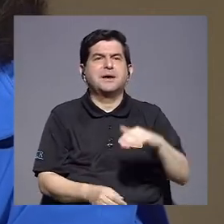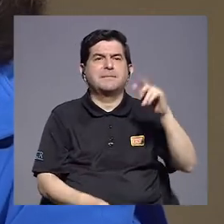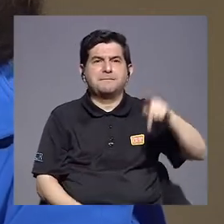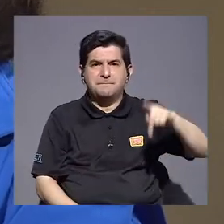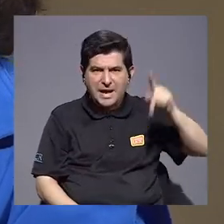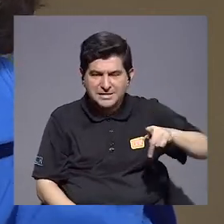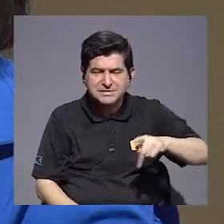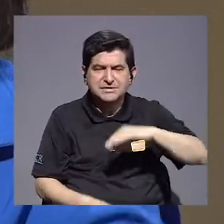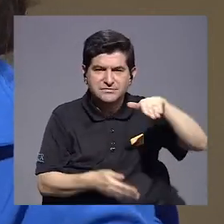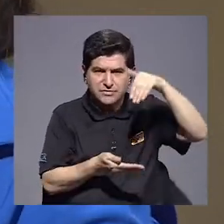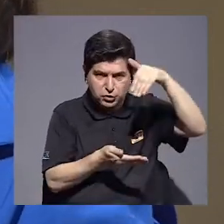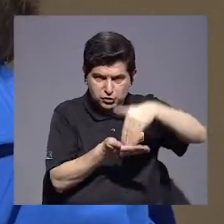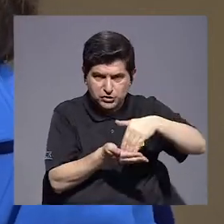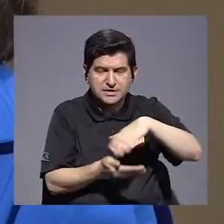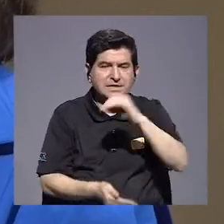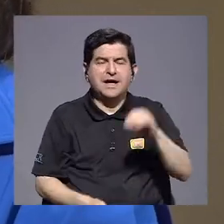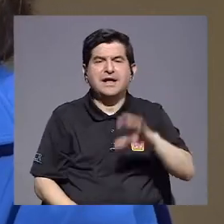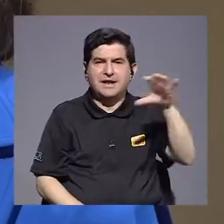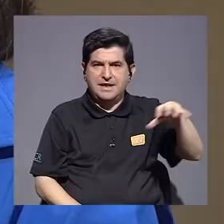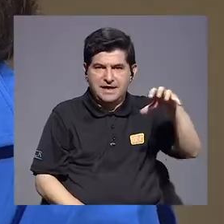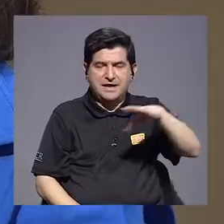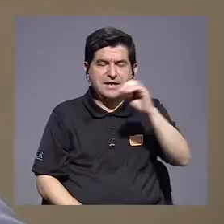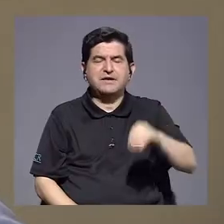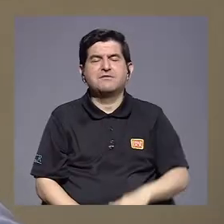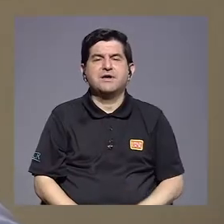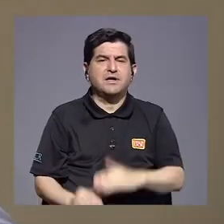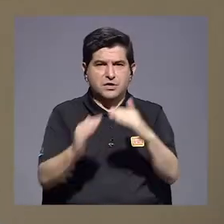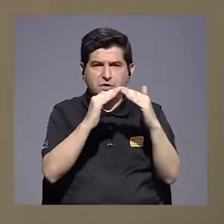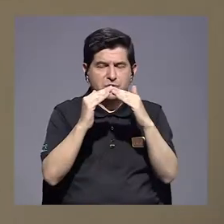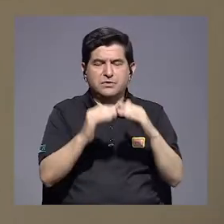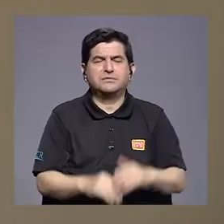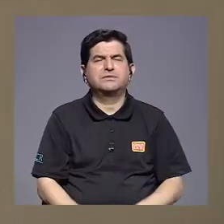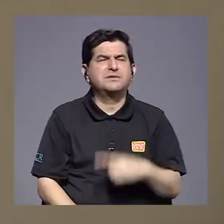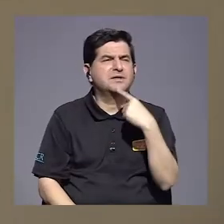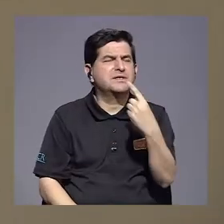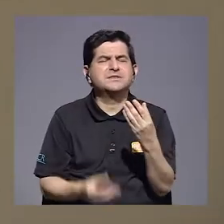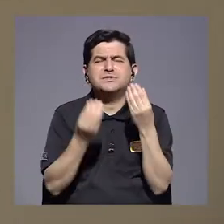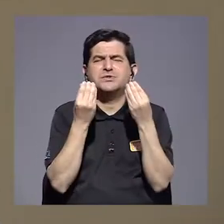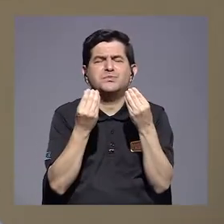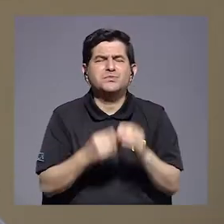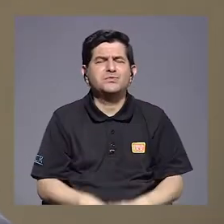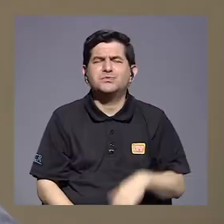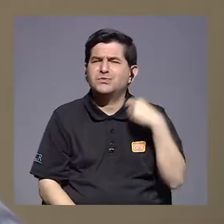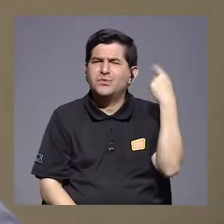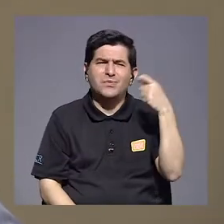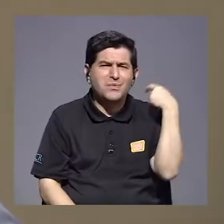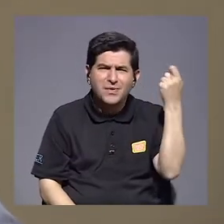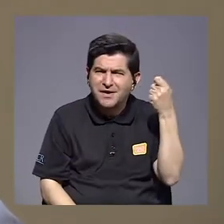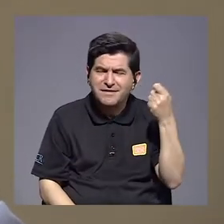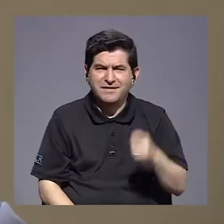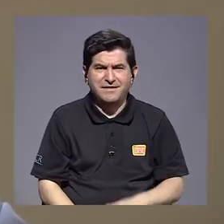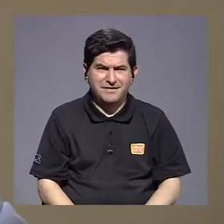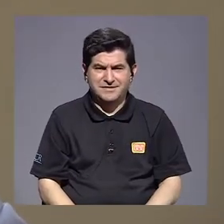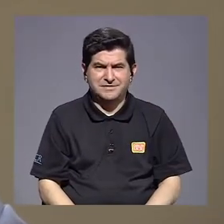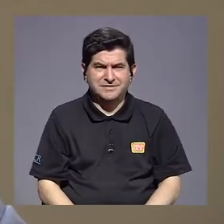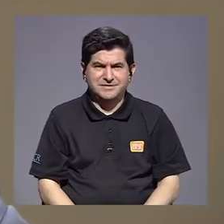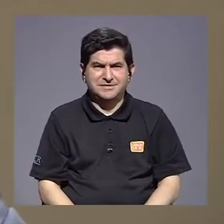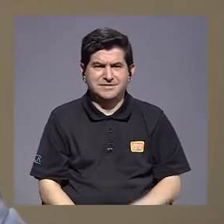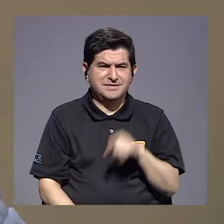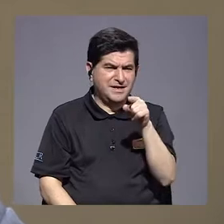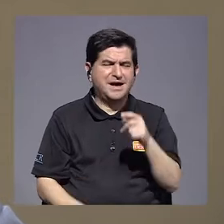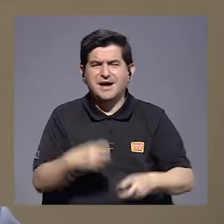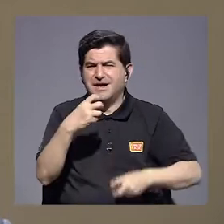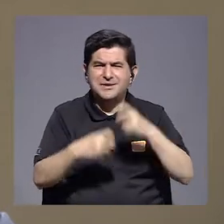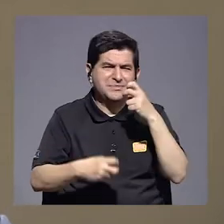región Caribe y, por supuesto, en el área metropolitana. Se ha hablado mucho de Guanacaste como una provincia que